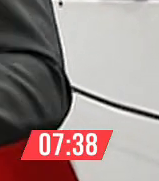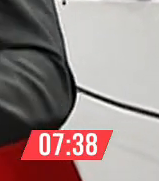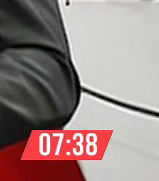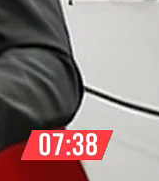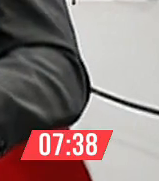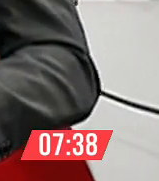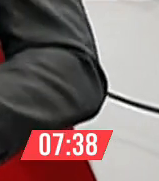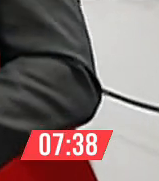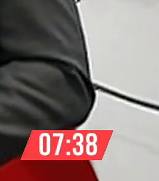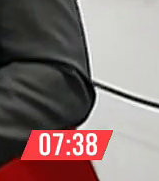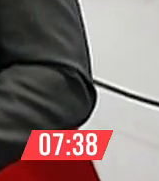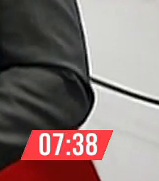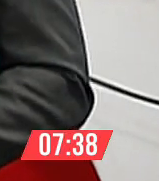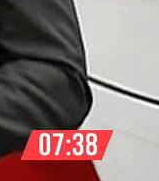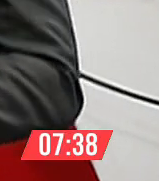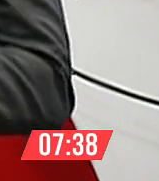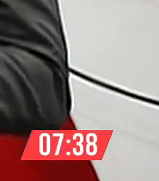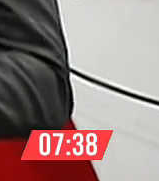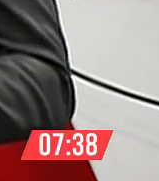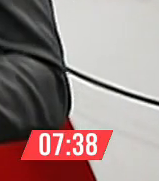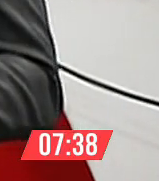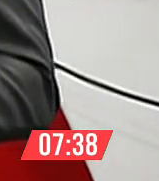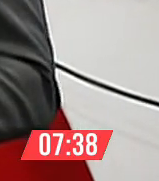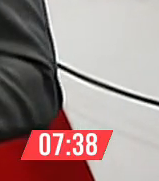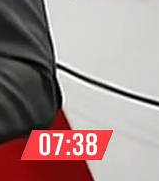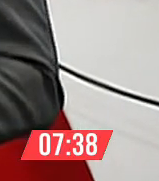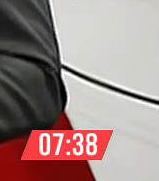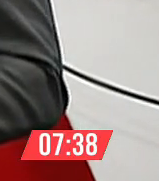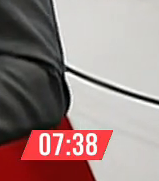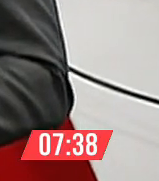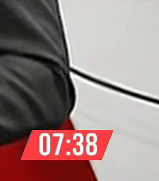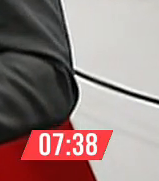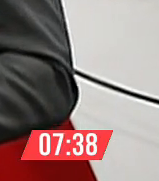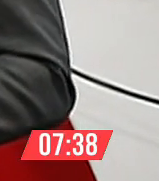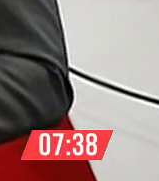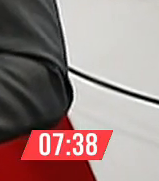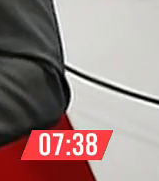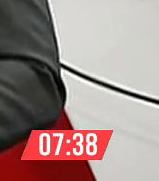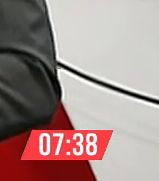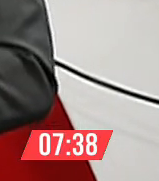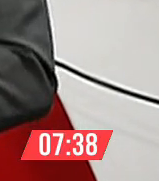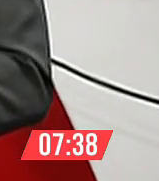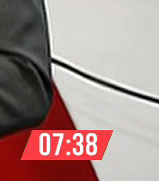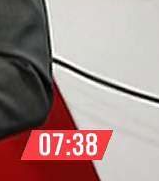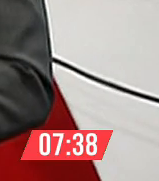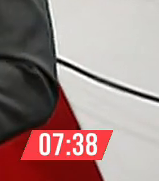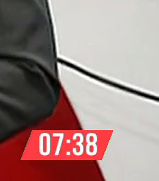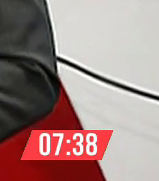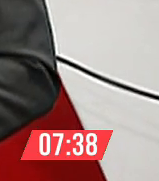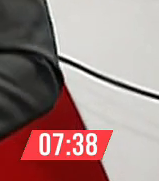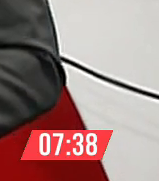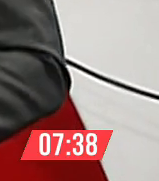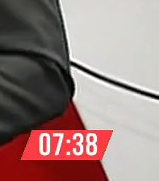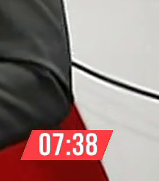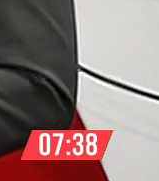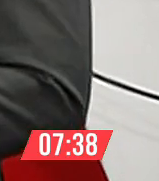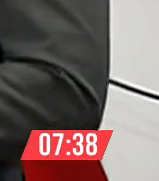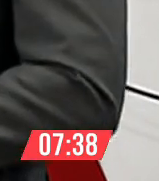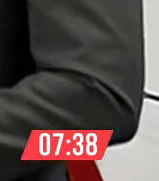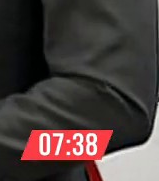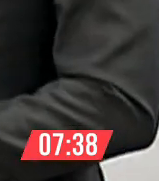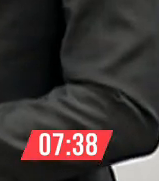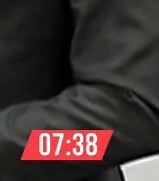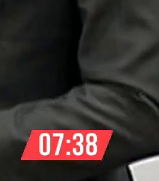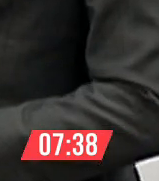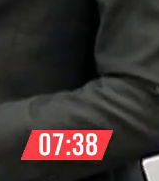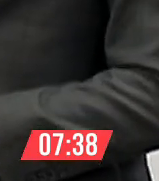las personas que jugaron el 80 podrían incrementar su inversión 200 veces. Ya don Miguel Adolfo García Vargas está listo para accionar